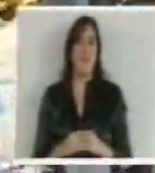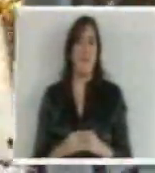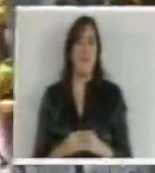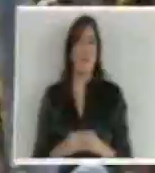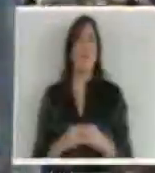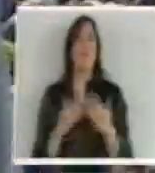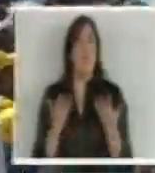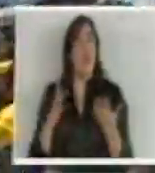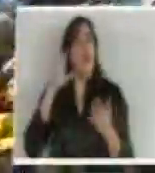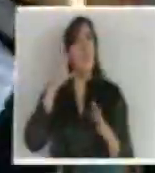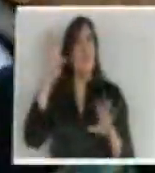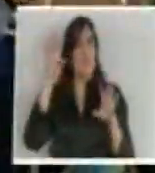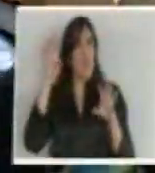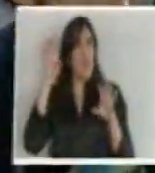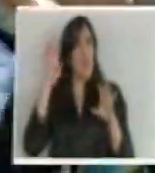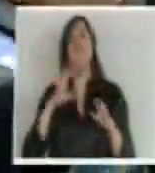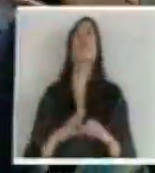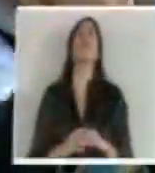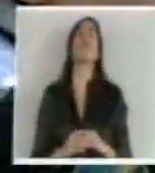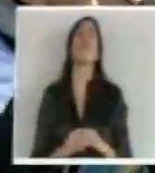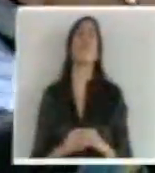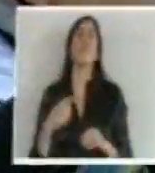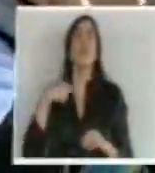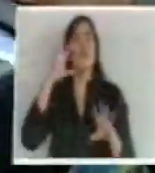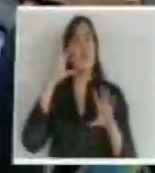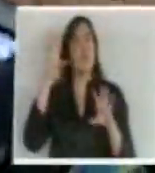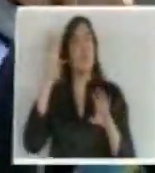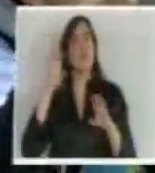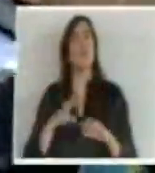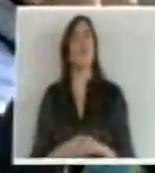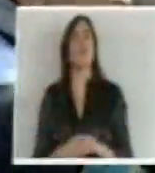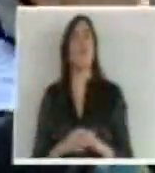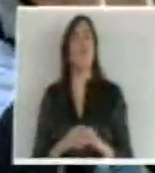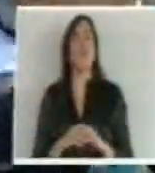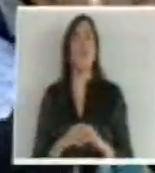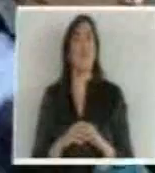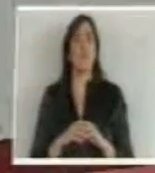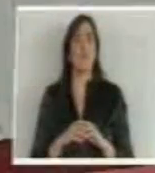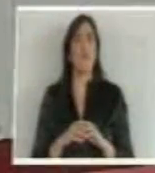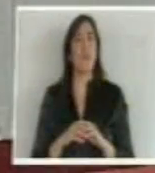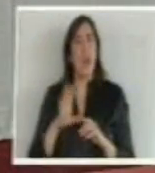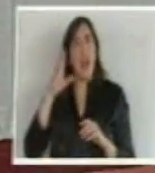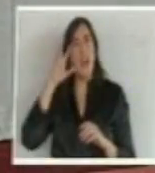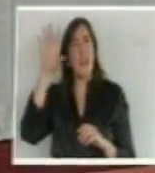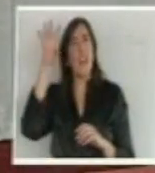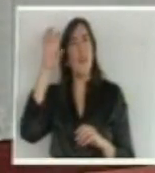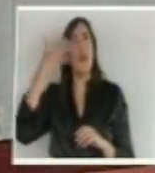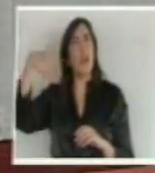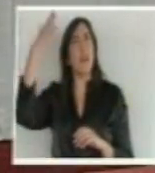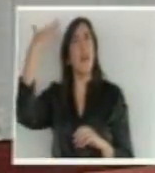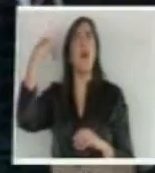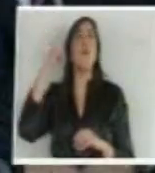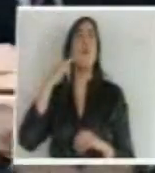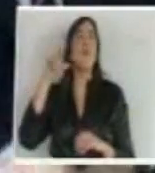Y recuerdo recuerdo que aquel 9 de